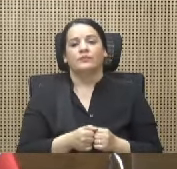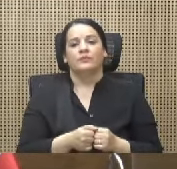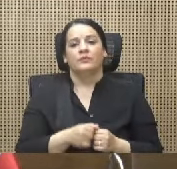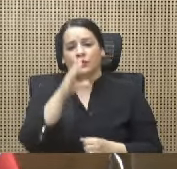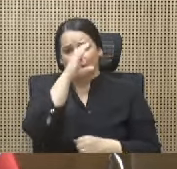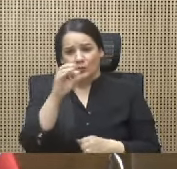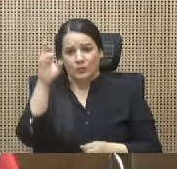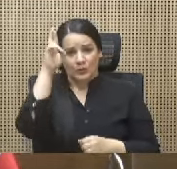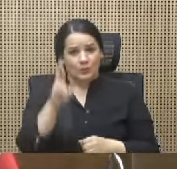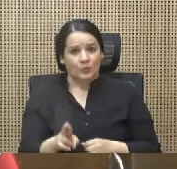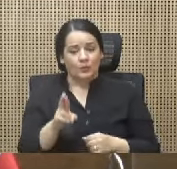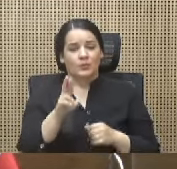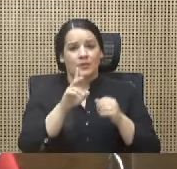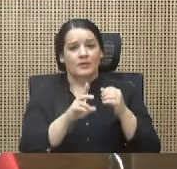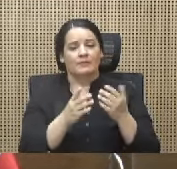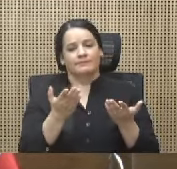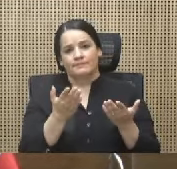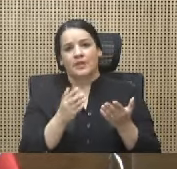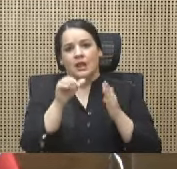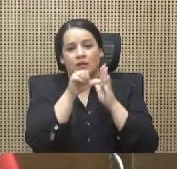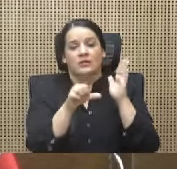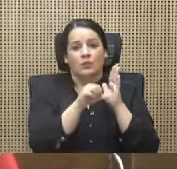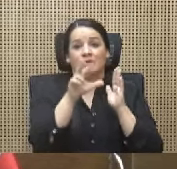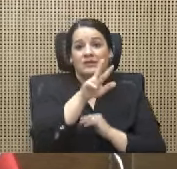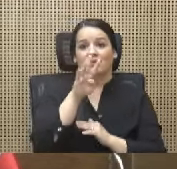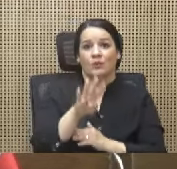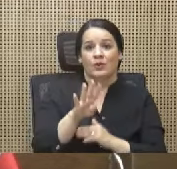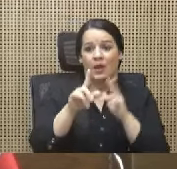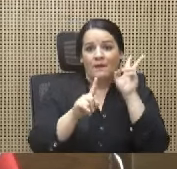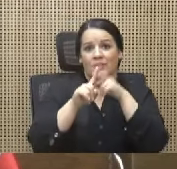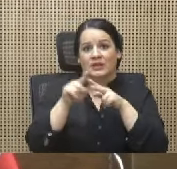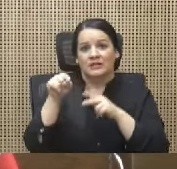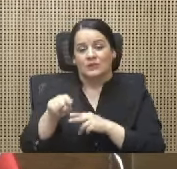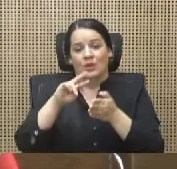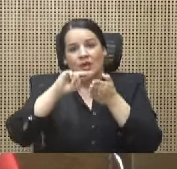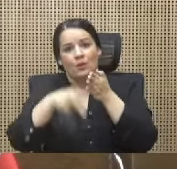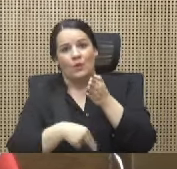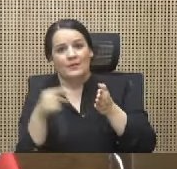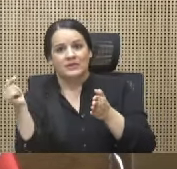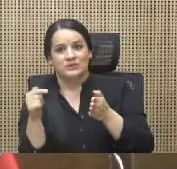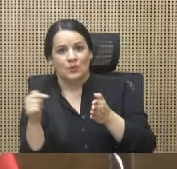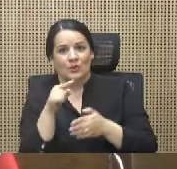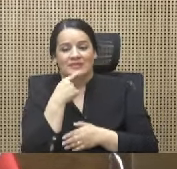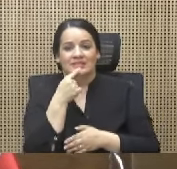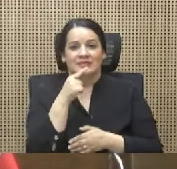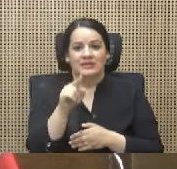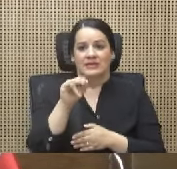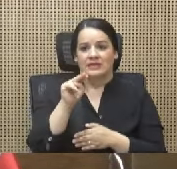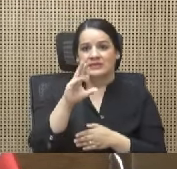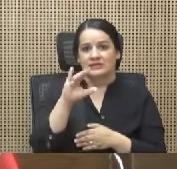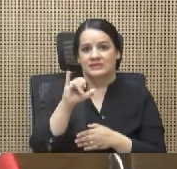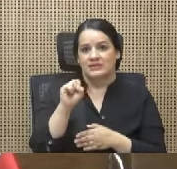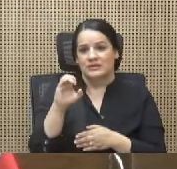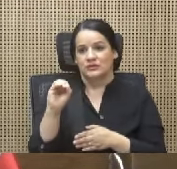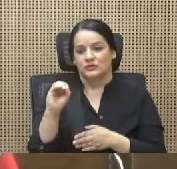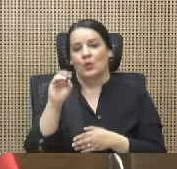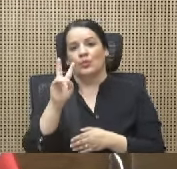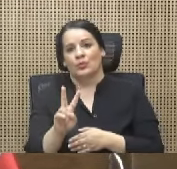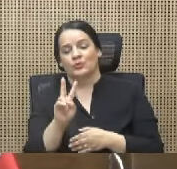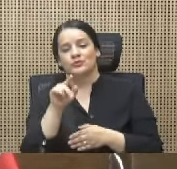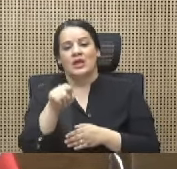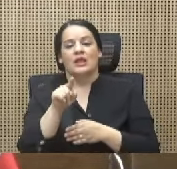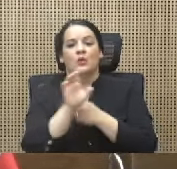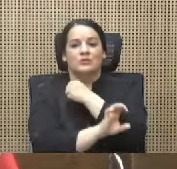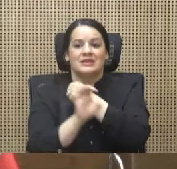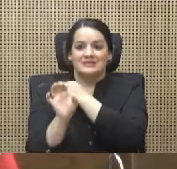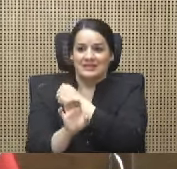Costa Rica, el artículo 34, en la aplicación de la convención, indica en el inciso 2 que los estados parte